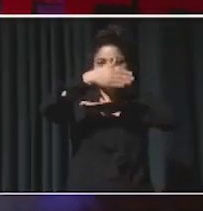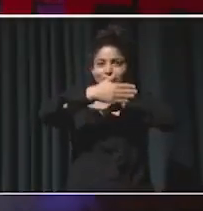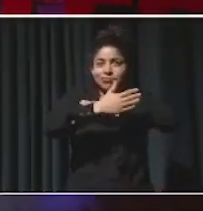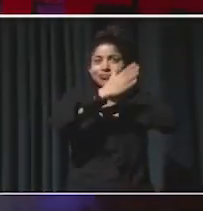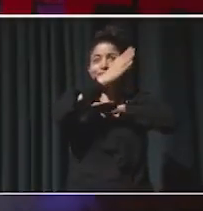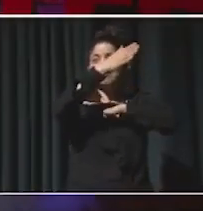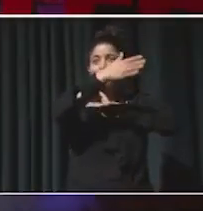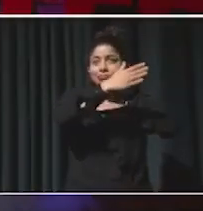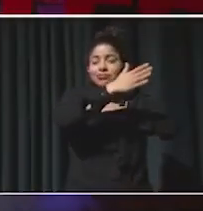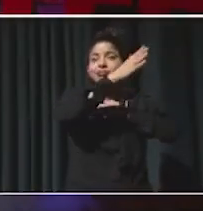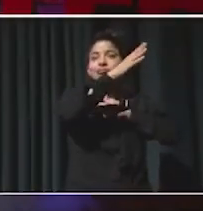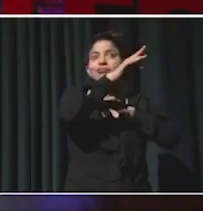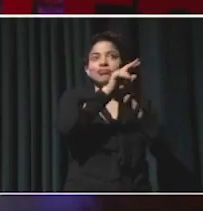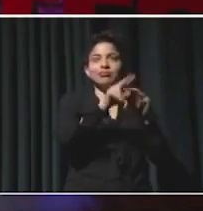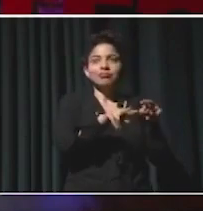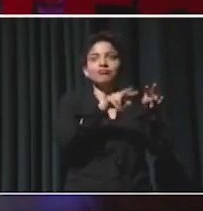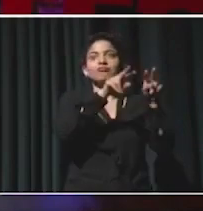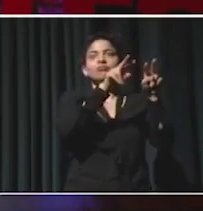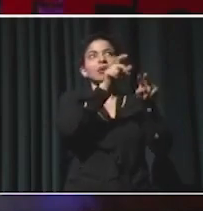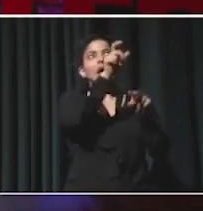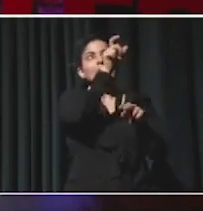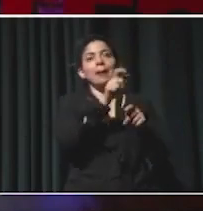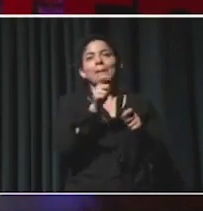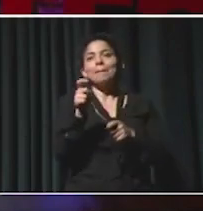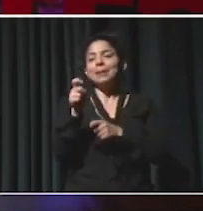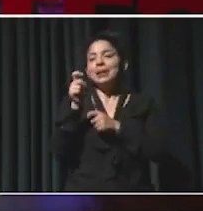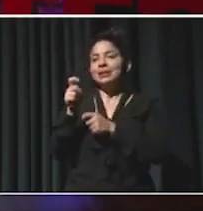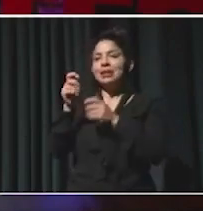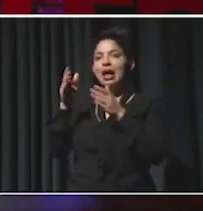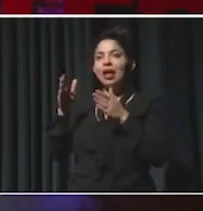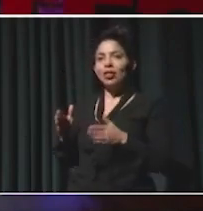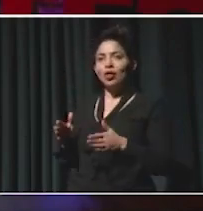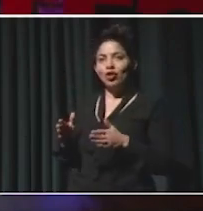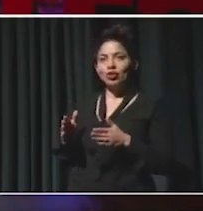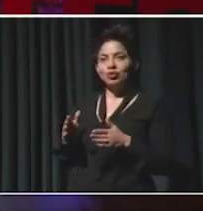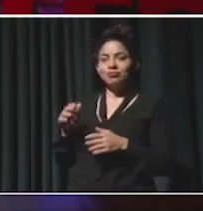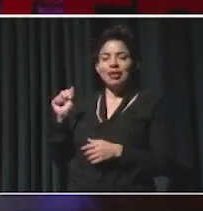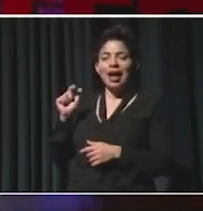se encuentran ante la mirada del pescador, el alquimista.